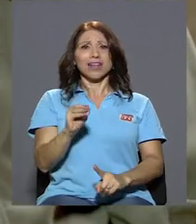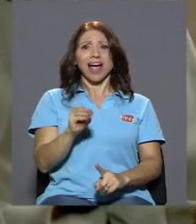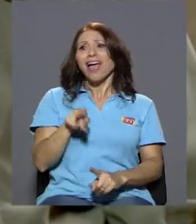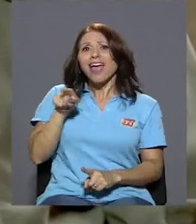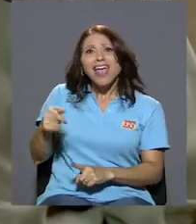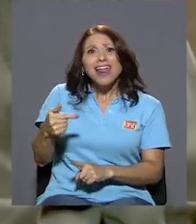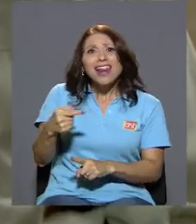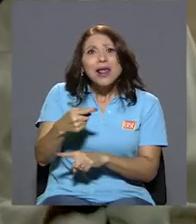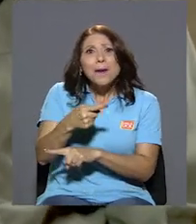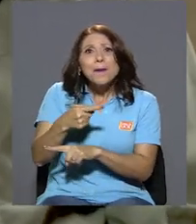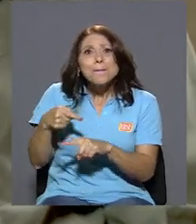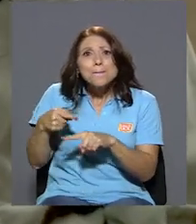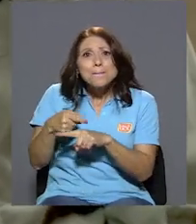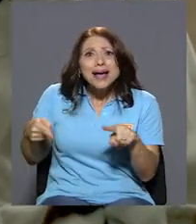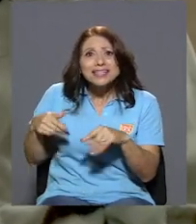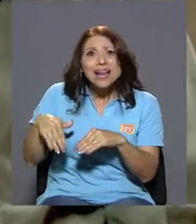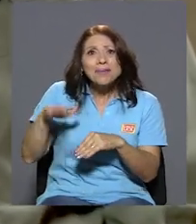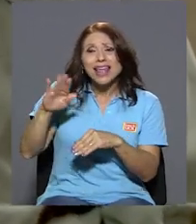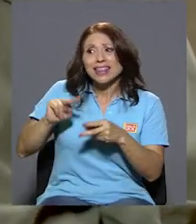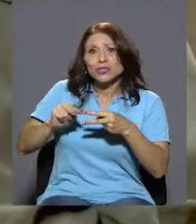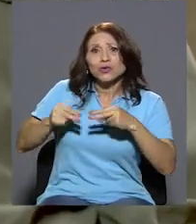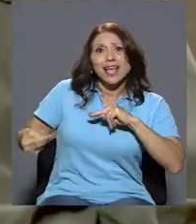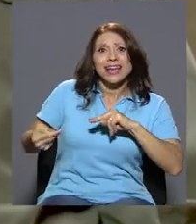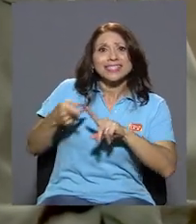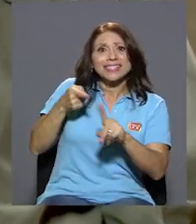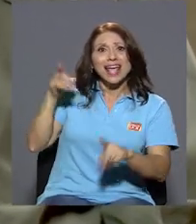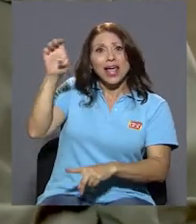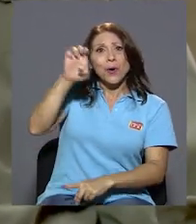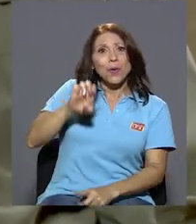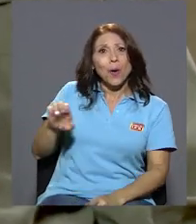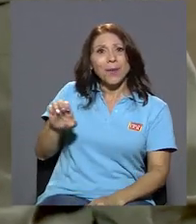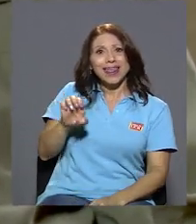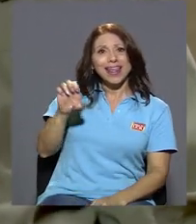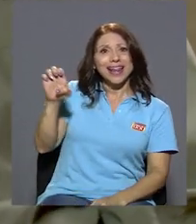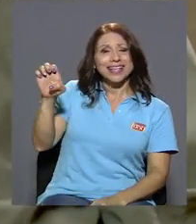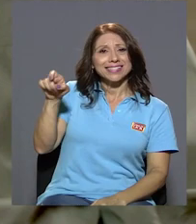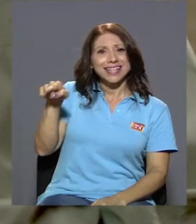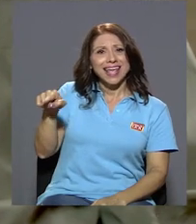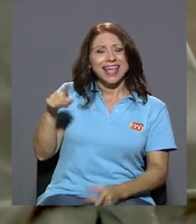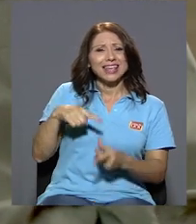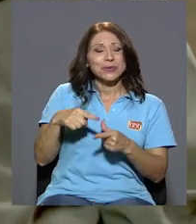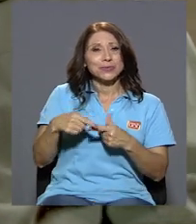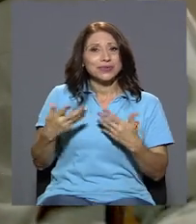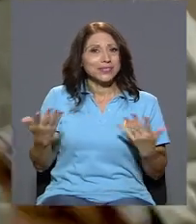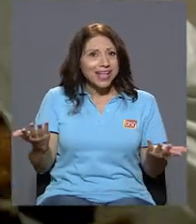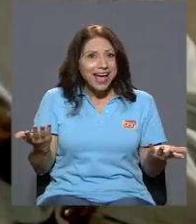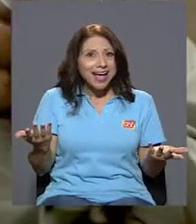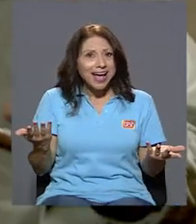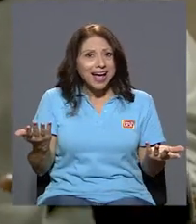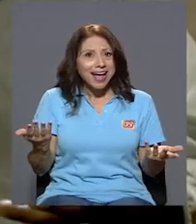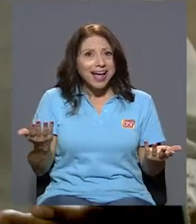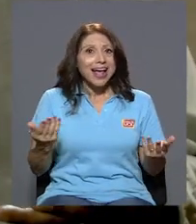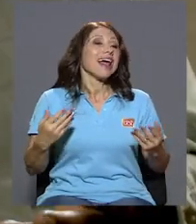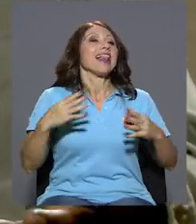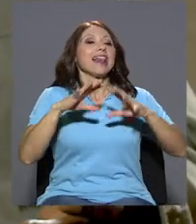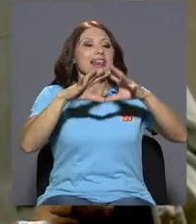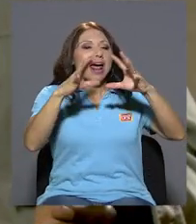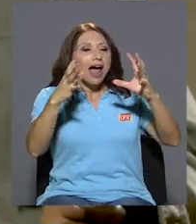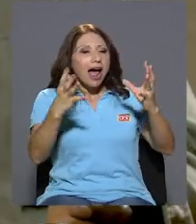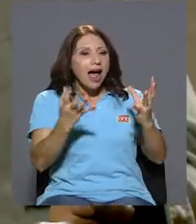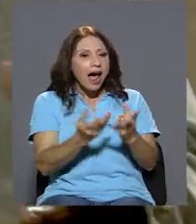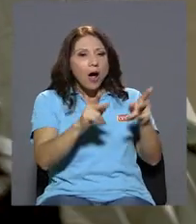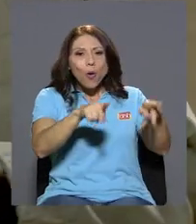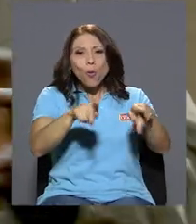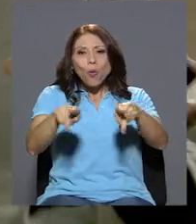tenían más de la mitad de sus genes venían de europa del este o sea la humanidad